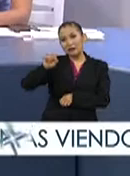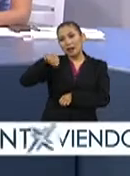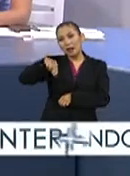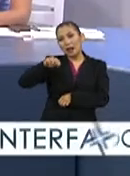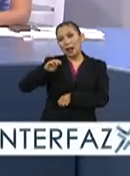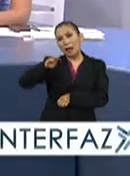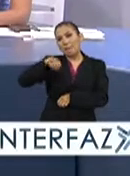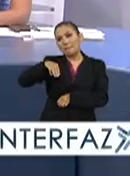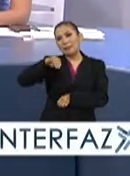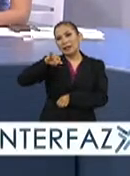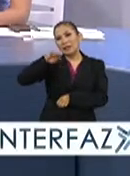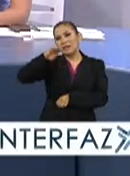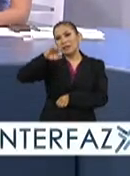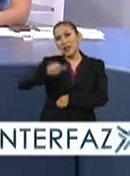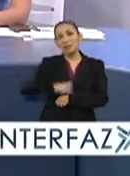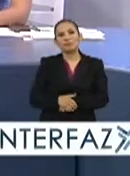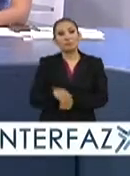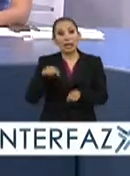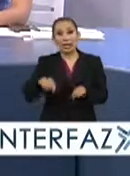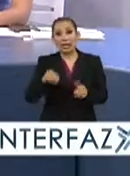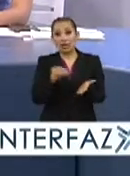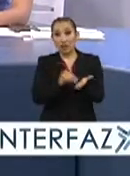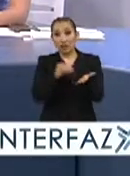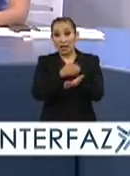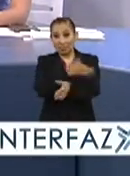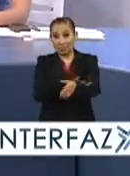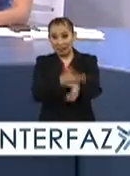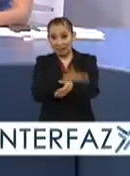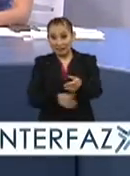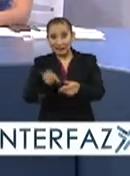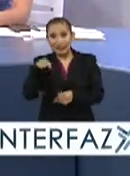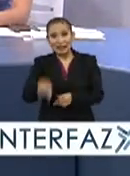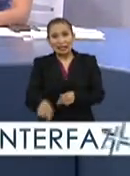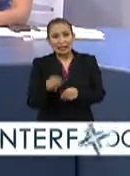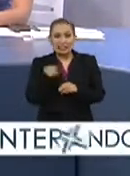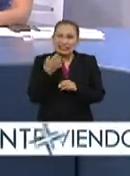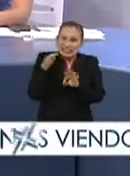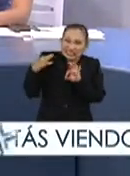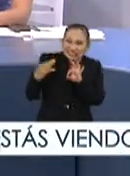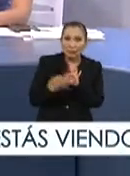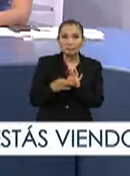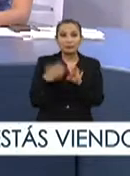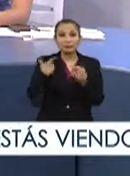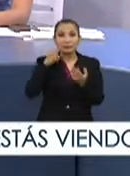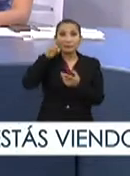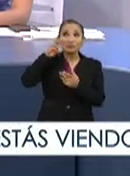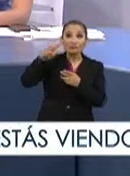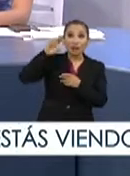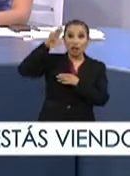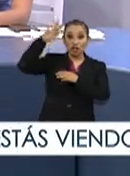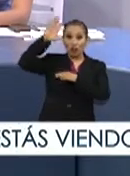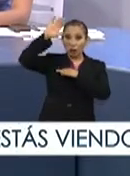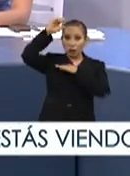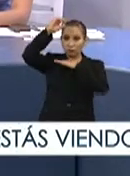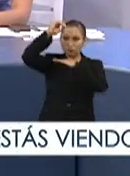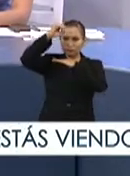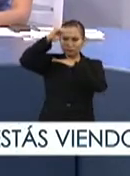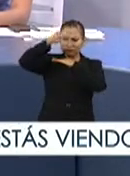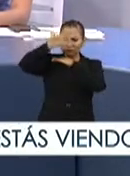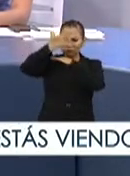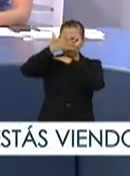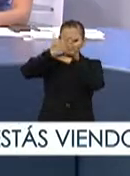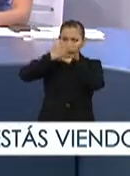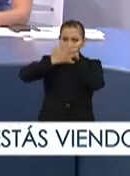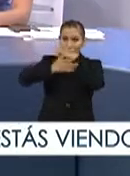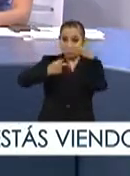Namibia. Bueno, aquí todavía buenas tardes. Buenas Ahora tardes. justo se está poniendo el sol y estamos